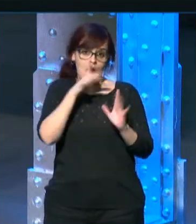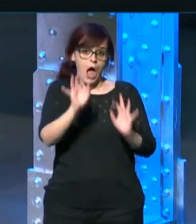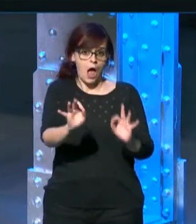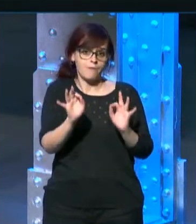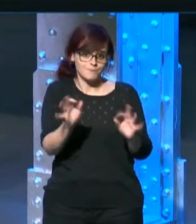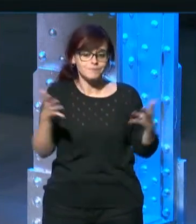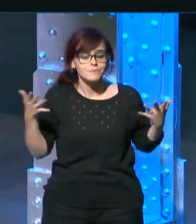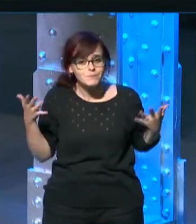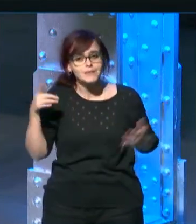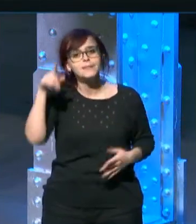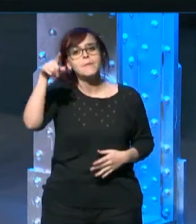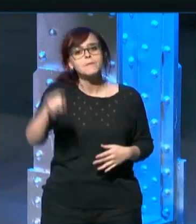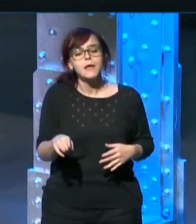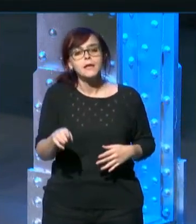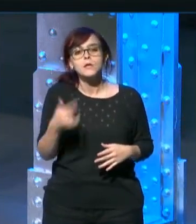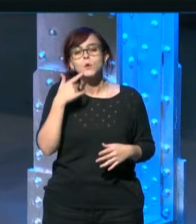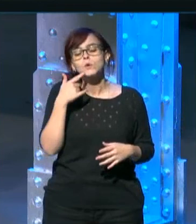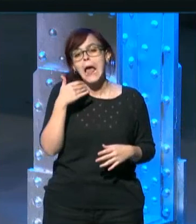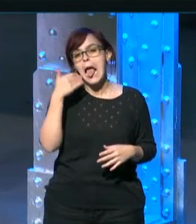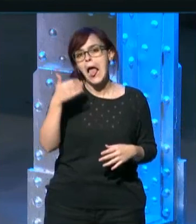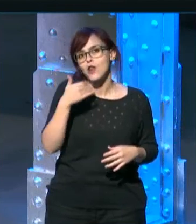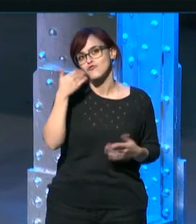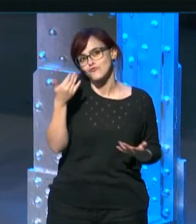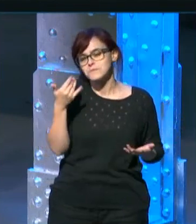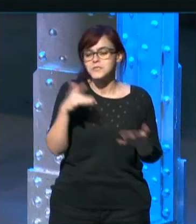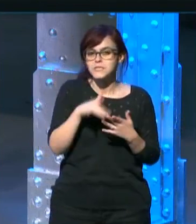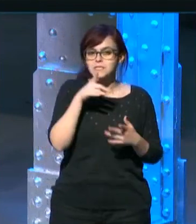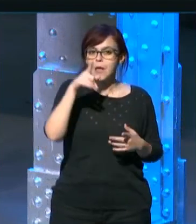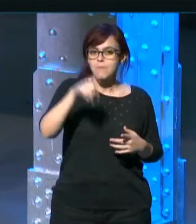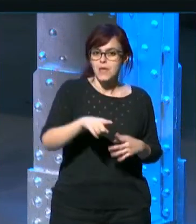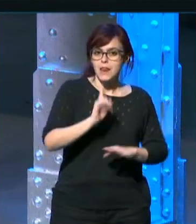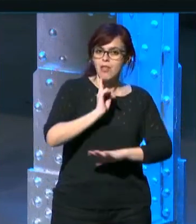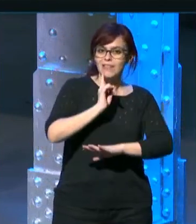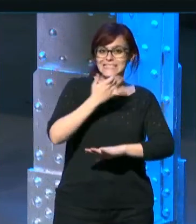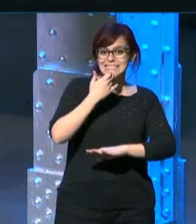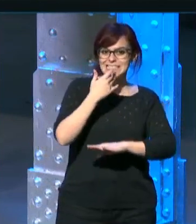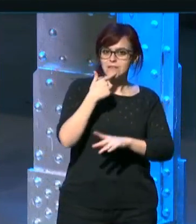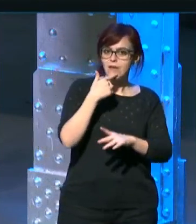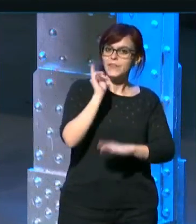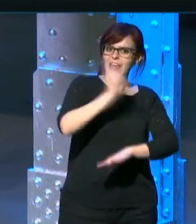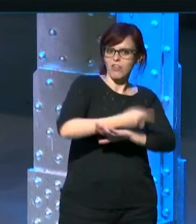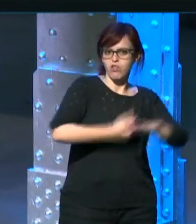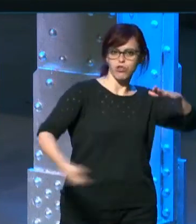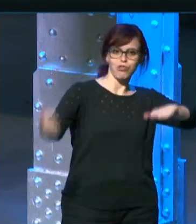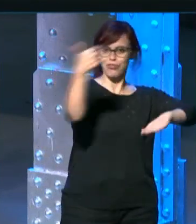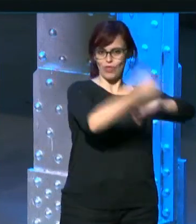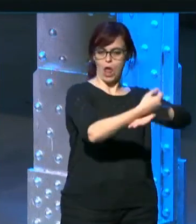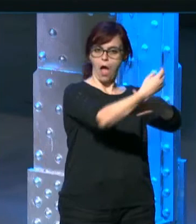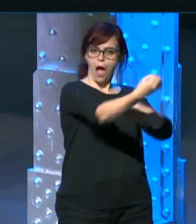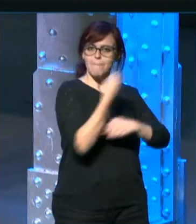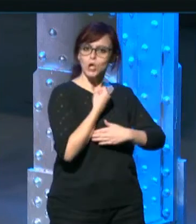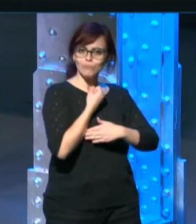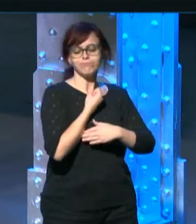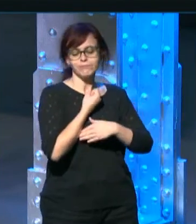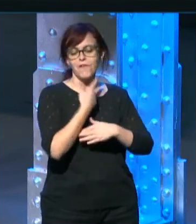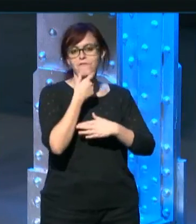Y aquí un apoyo decidido de la dirección suele ser determinante, en un sentido o en otro. Normalmente vas a encontrar mucho